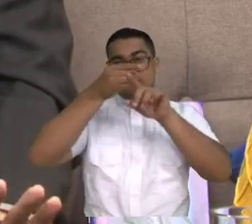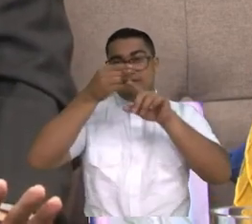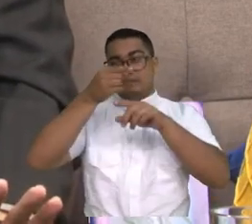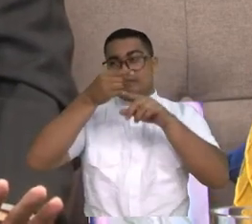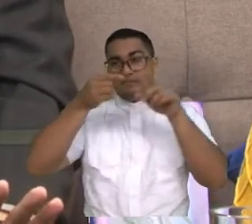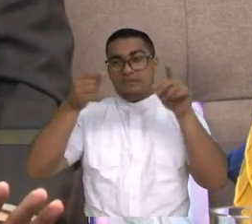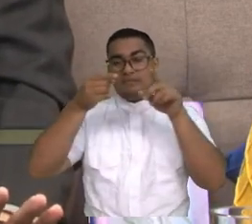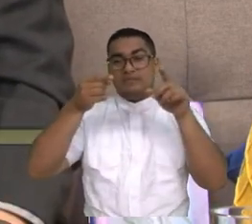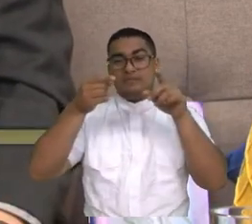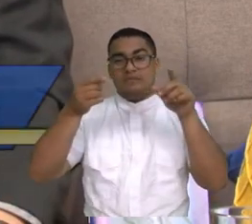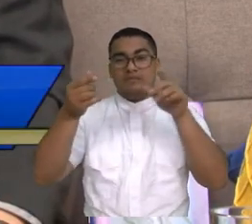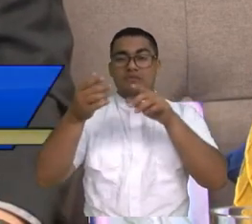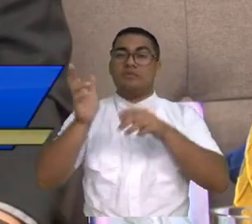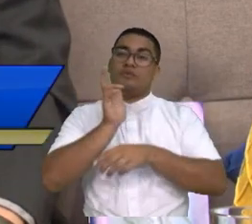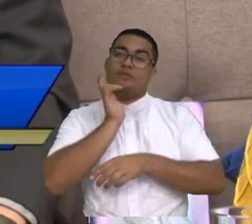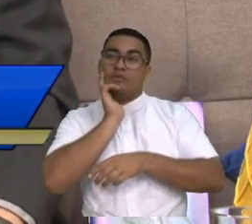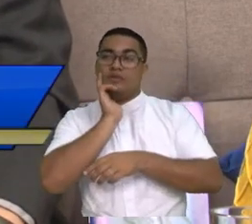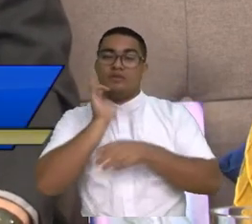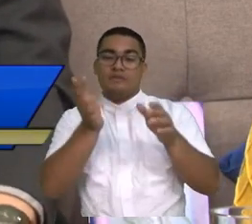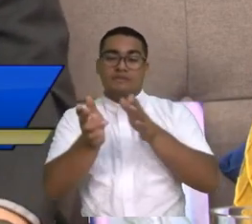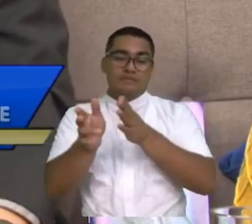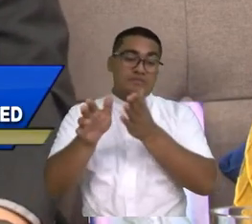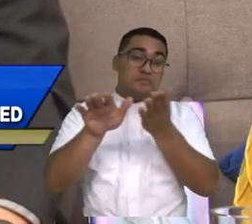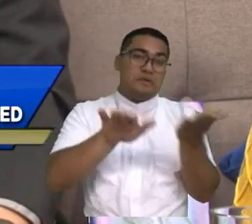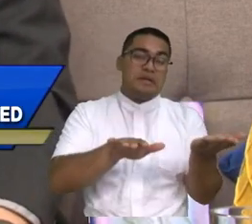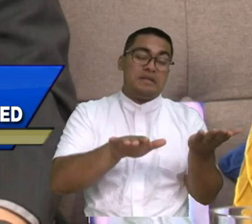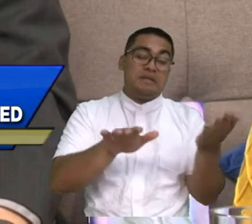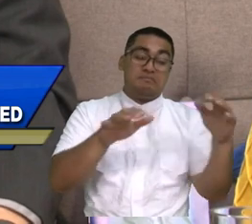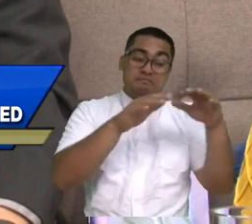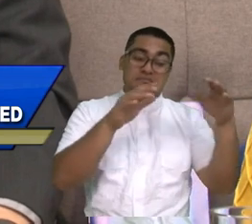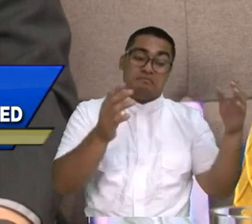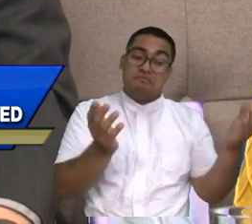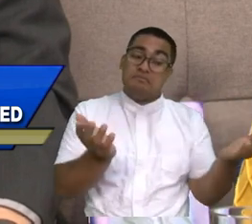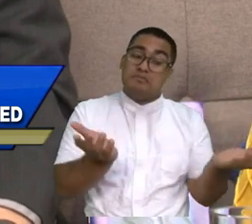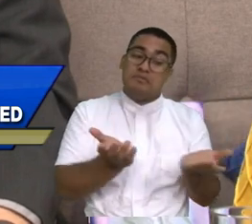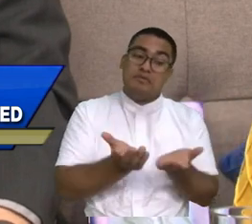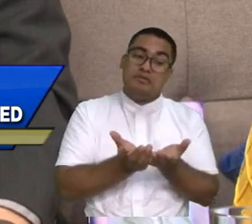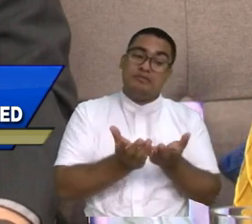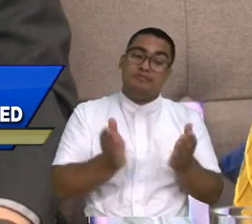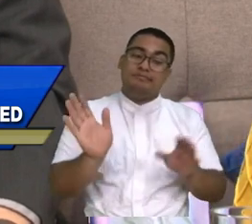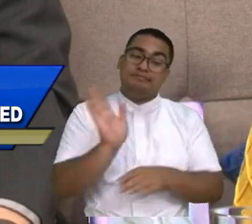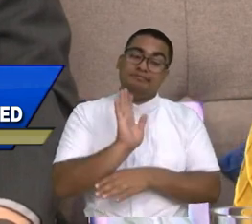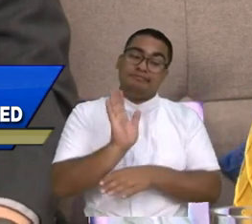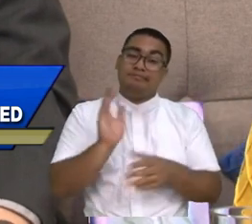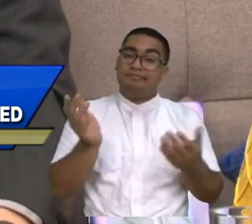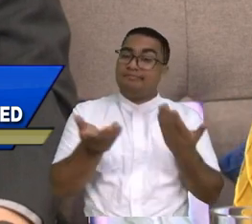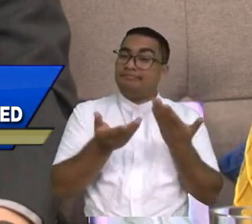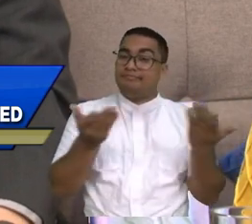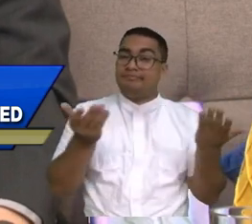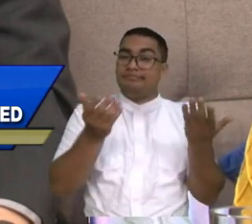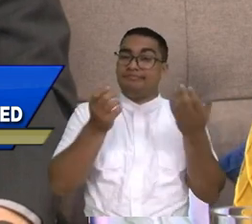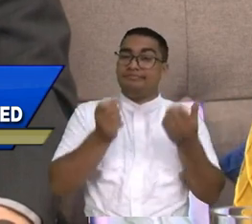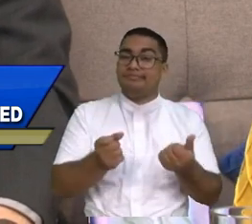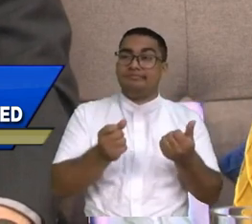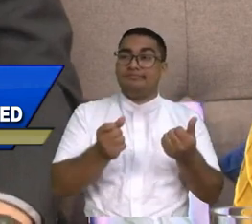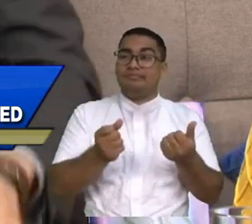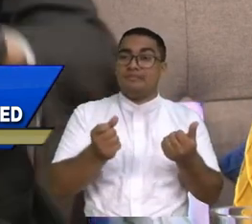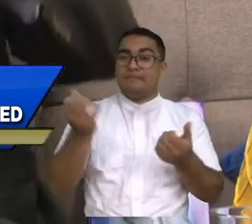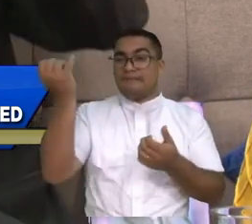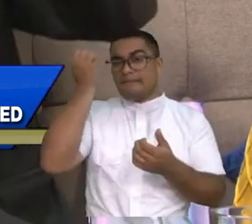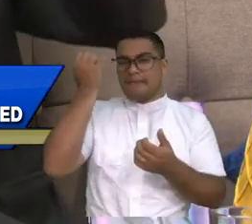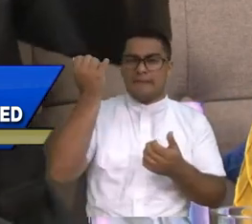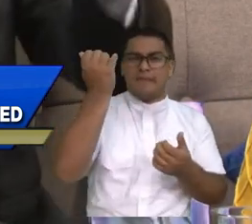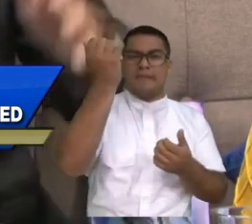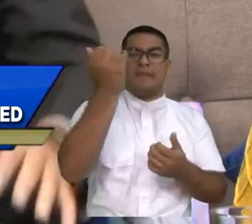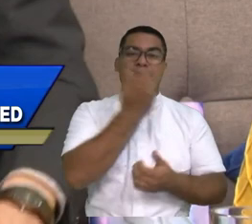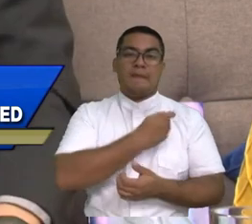dice adiós a este mundo uno de los grandes genios de la lengua hispanohablante, un Rubén Darío que alzó